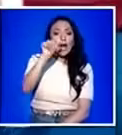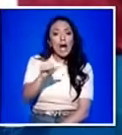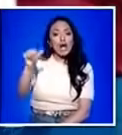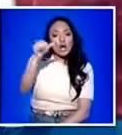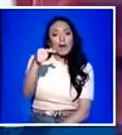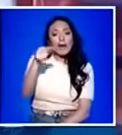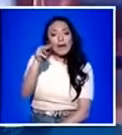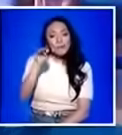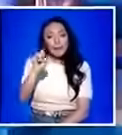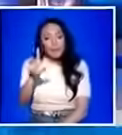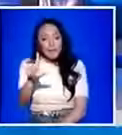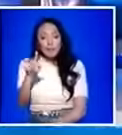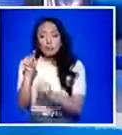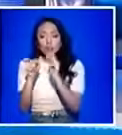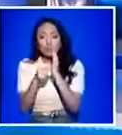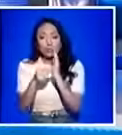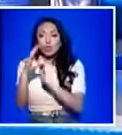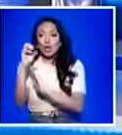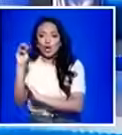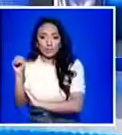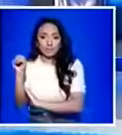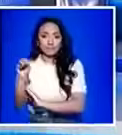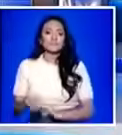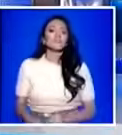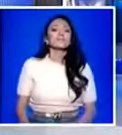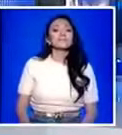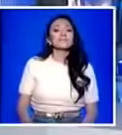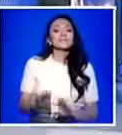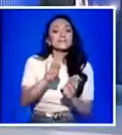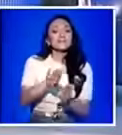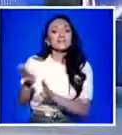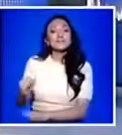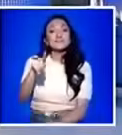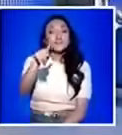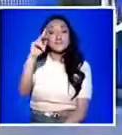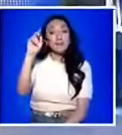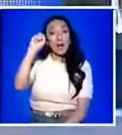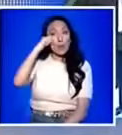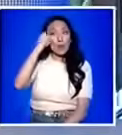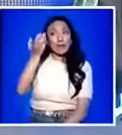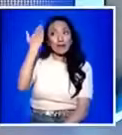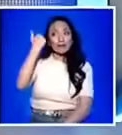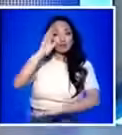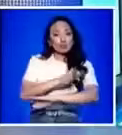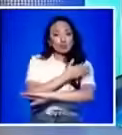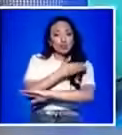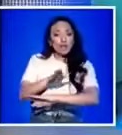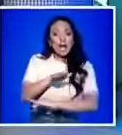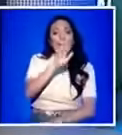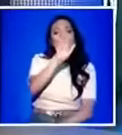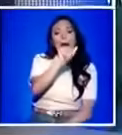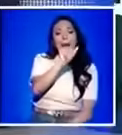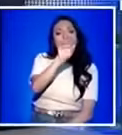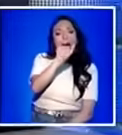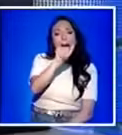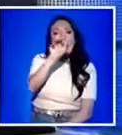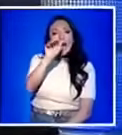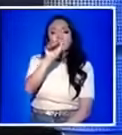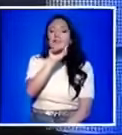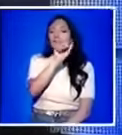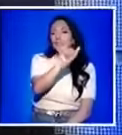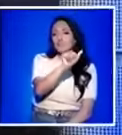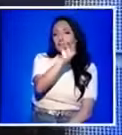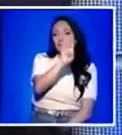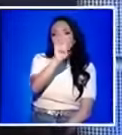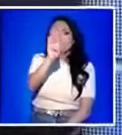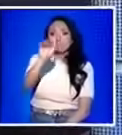casadelasbandasq@gmail.com. Vuelve el homenaje a la banda sueca ABBA, una de las más influyentes del pop de las últimas décadas. Su